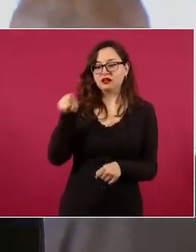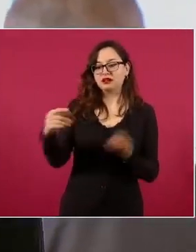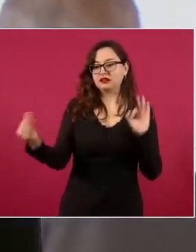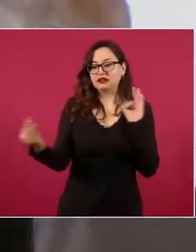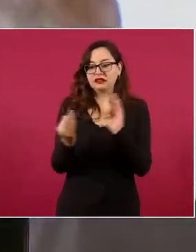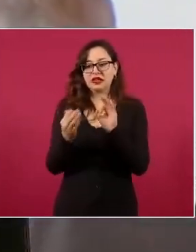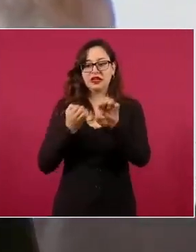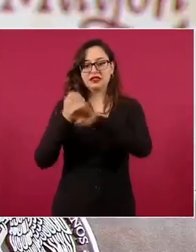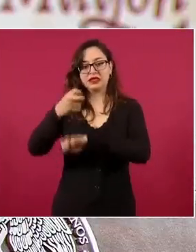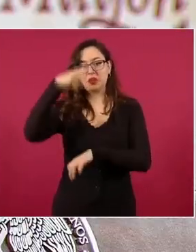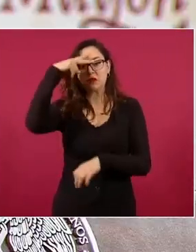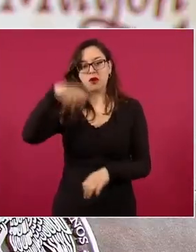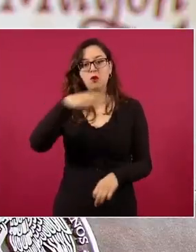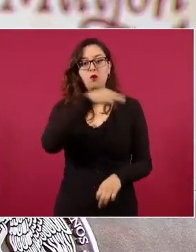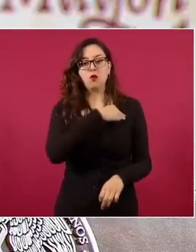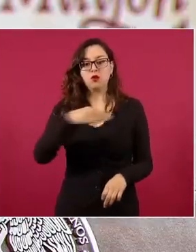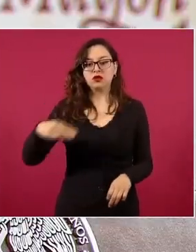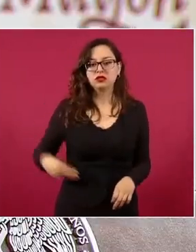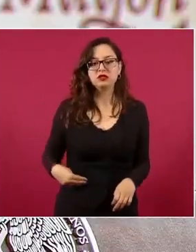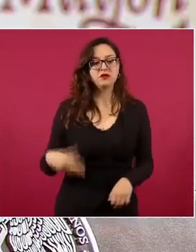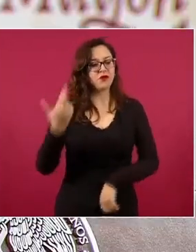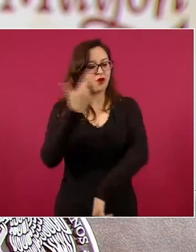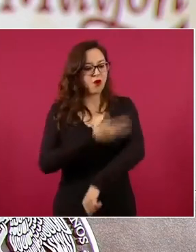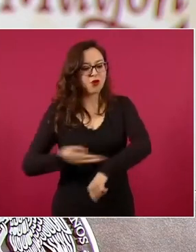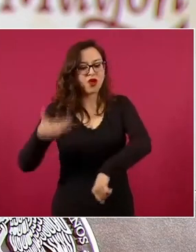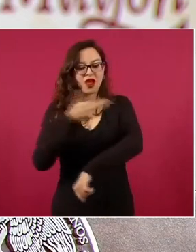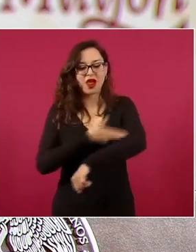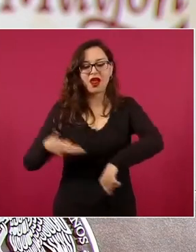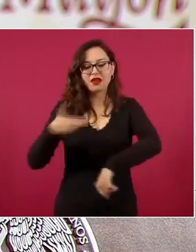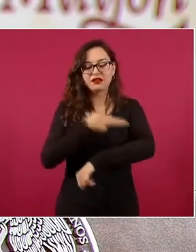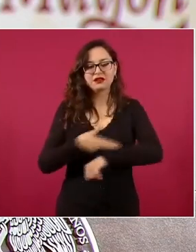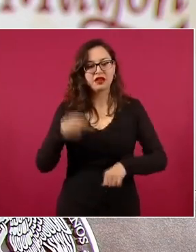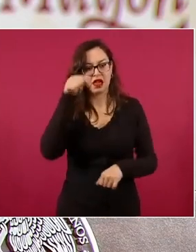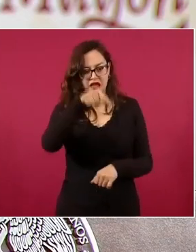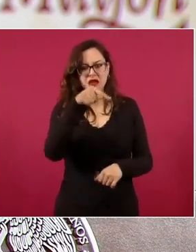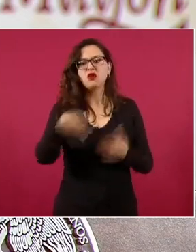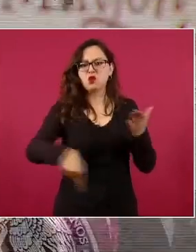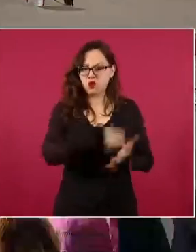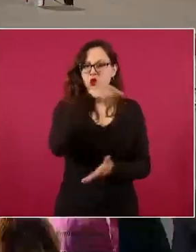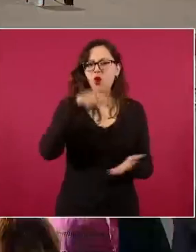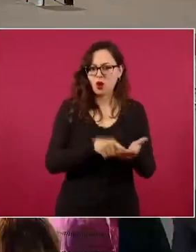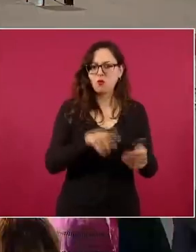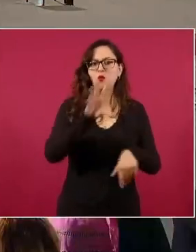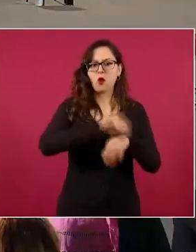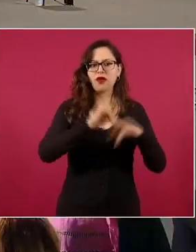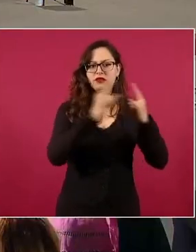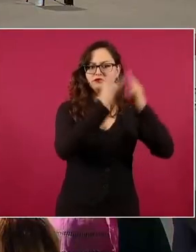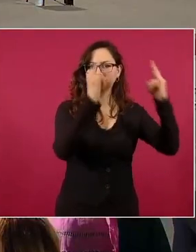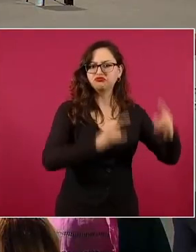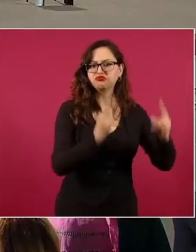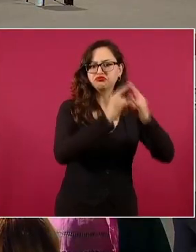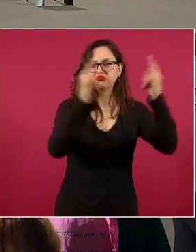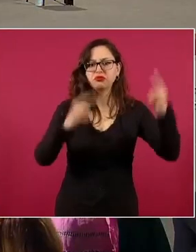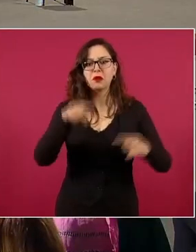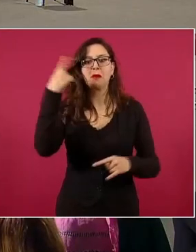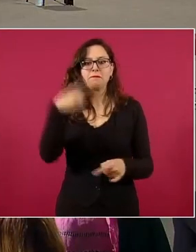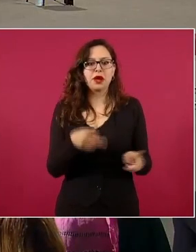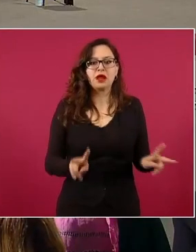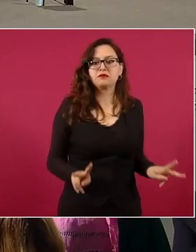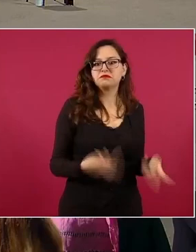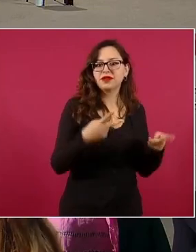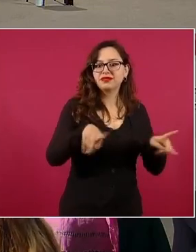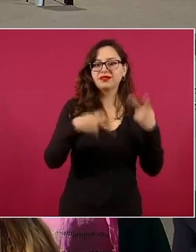Estado de México, organizó una feria en una zona destinada para este tipo de eventos. Productores y vendedores